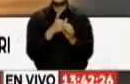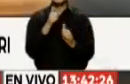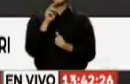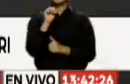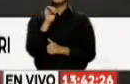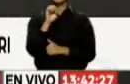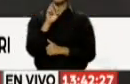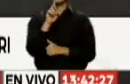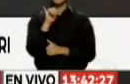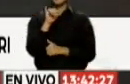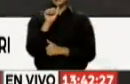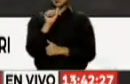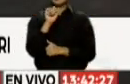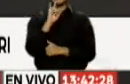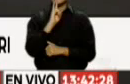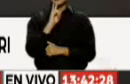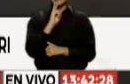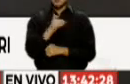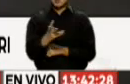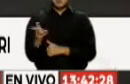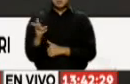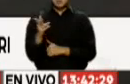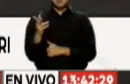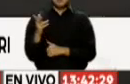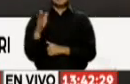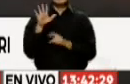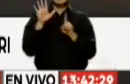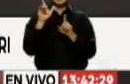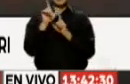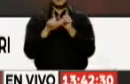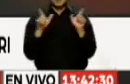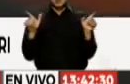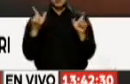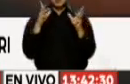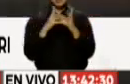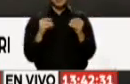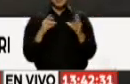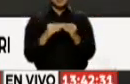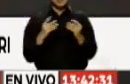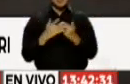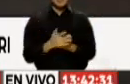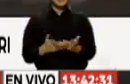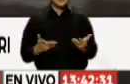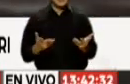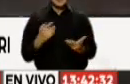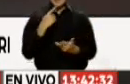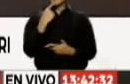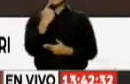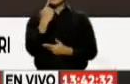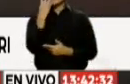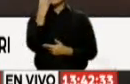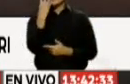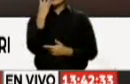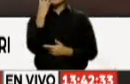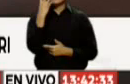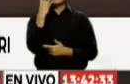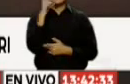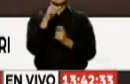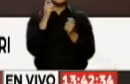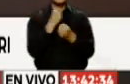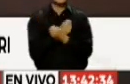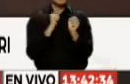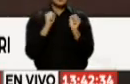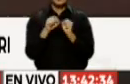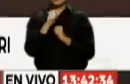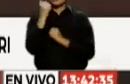Missouri, Estados Unidos. El sheriff local elevó a 6 el número de personas que están desaparecidas y señala que hay 14 supervivientes.